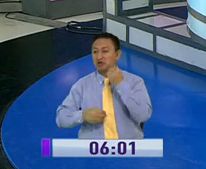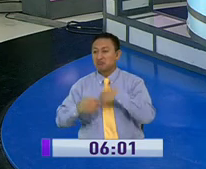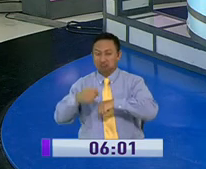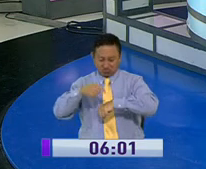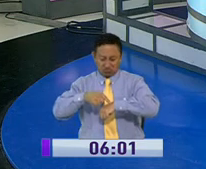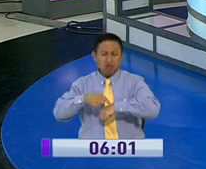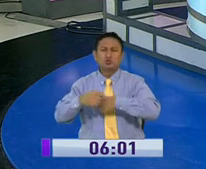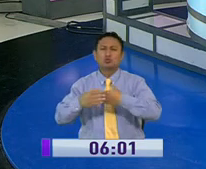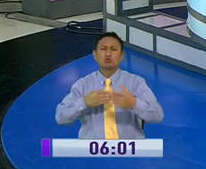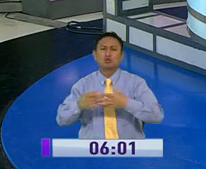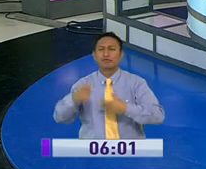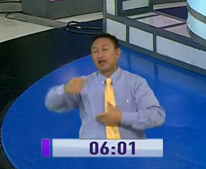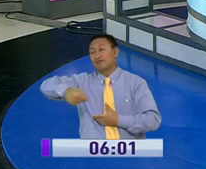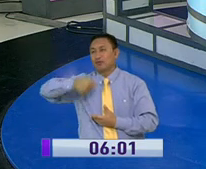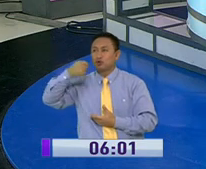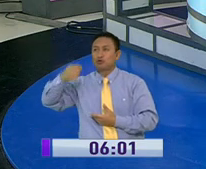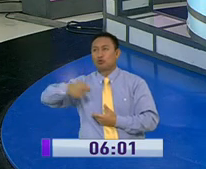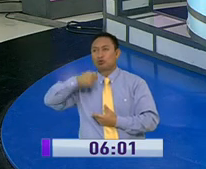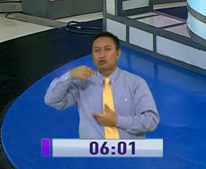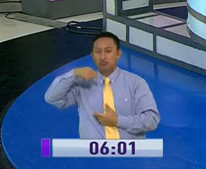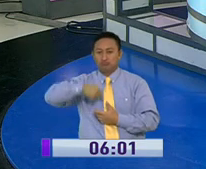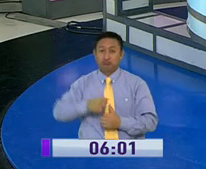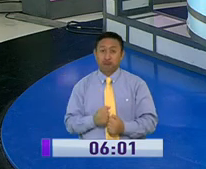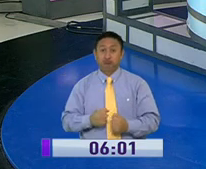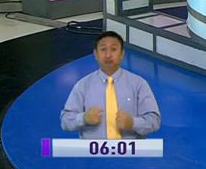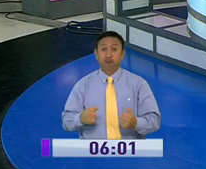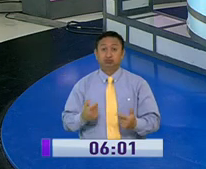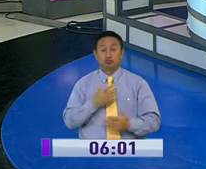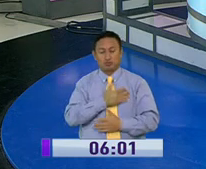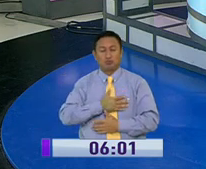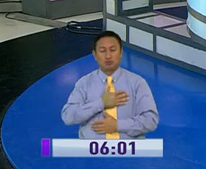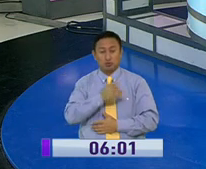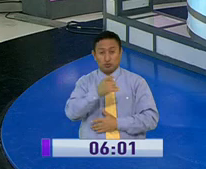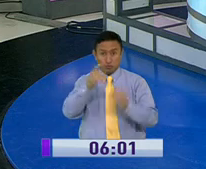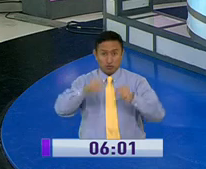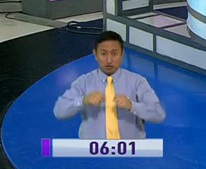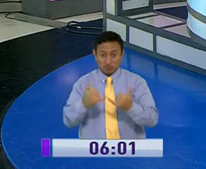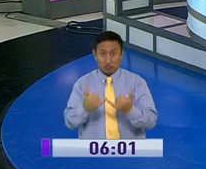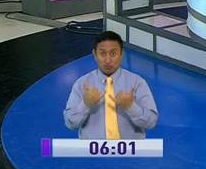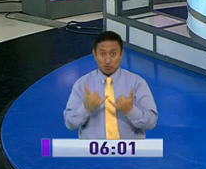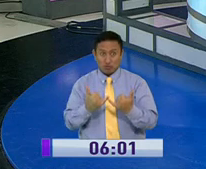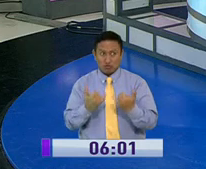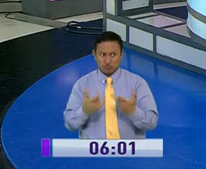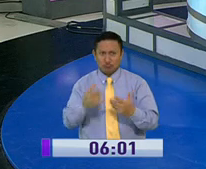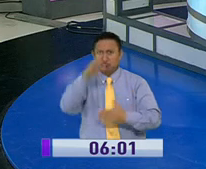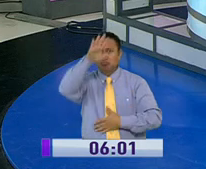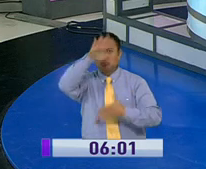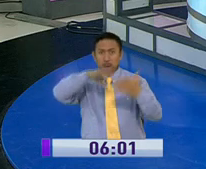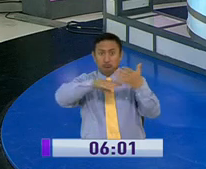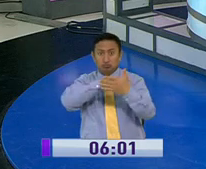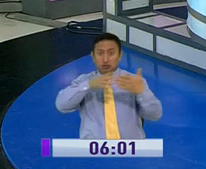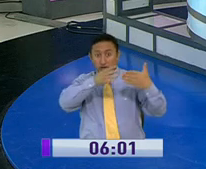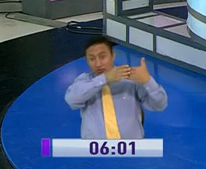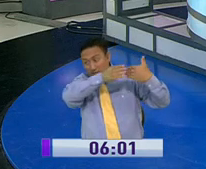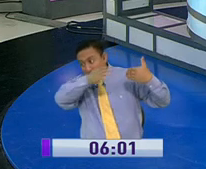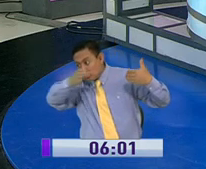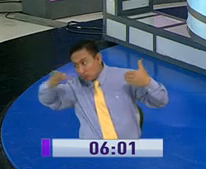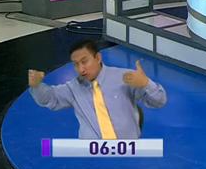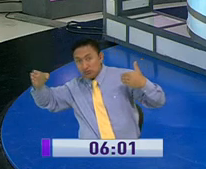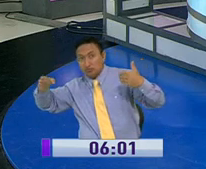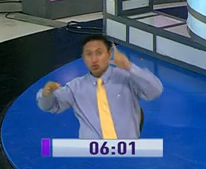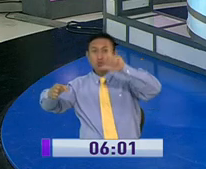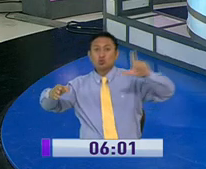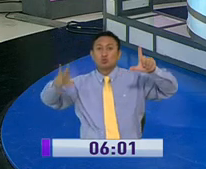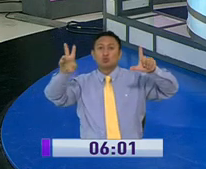que nuestra estructura vaya cambiando. Así que si usted puede, vea, hoy día haga pues un calendario de qué es lo que va a